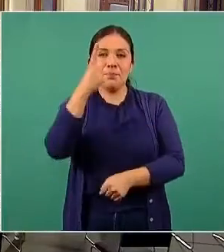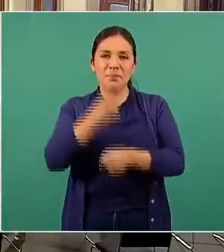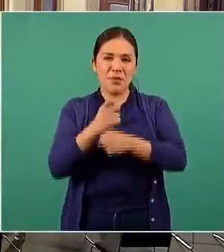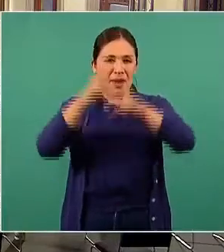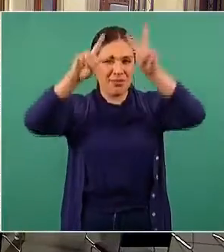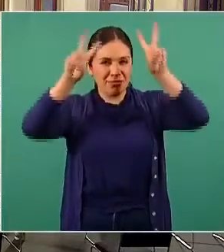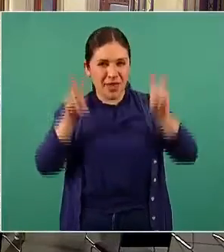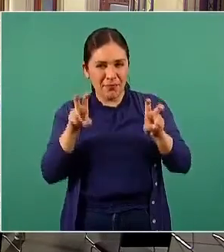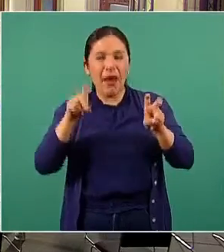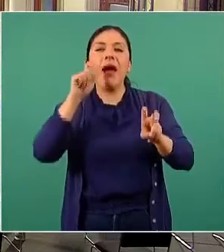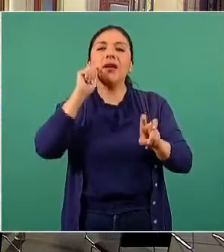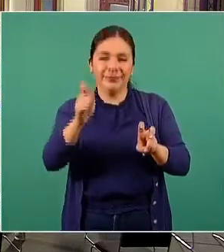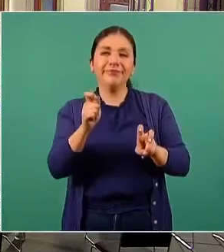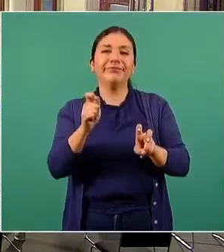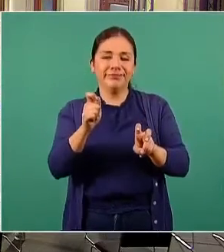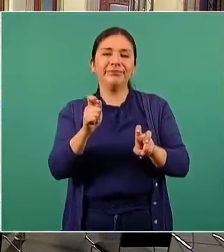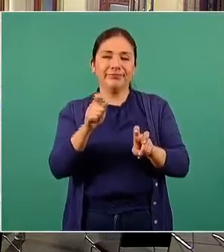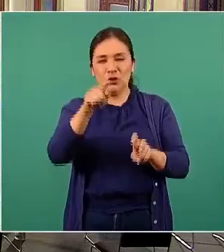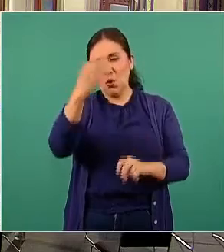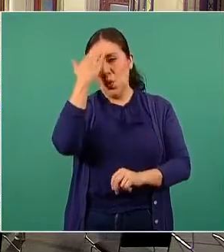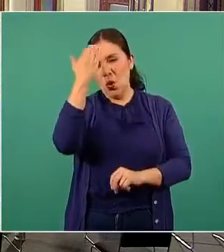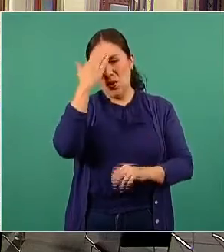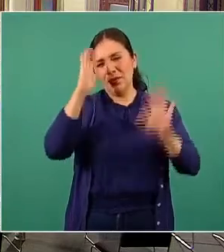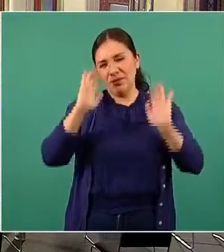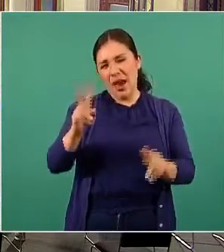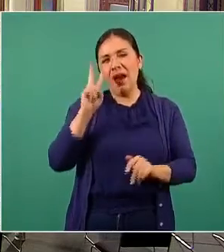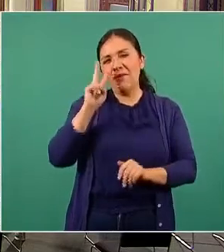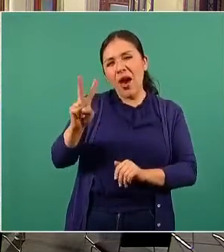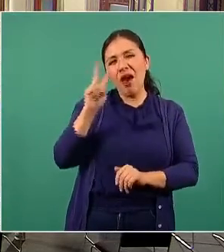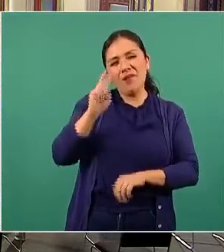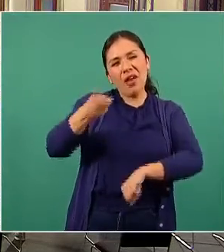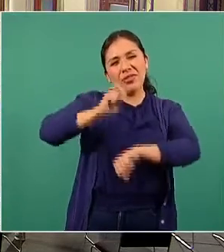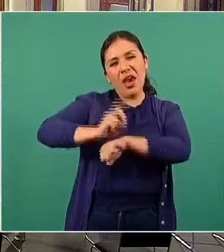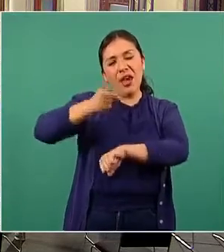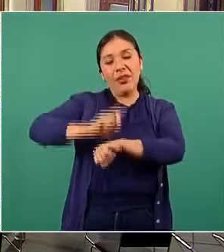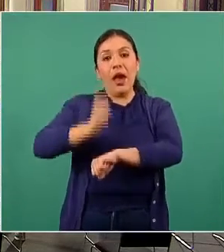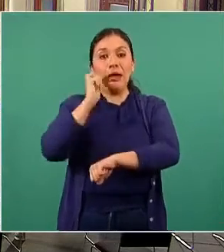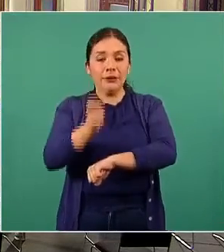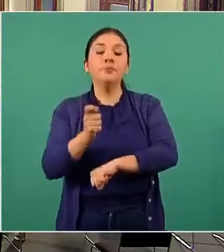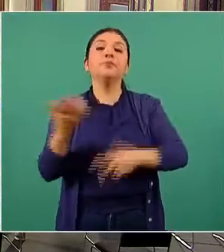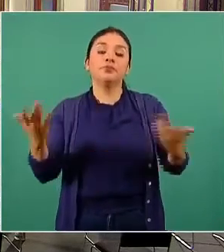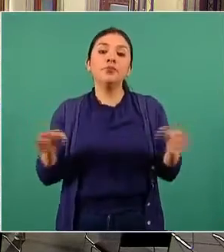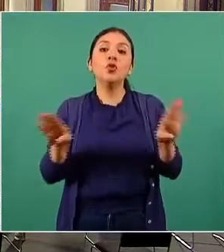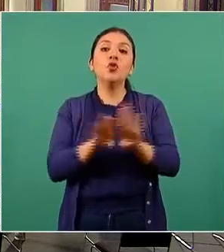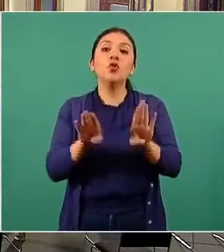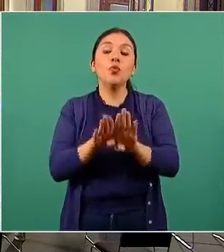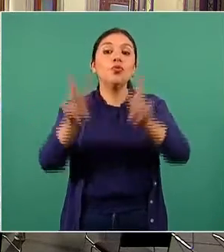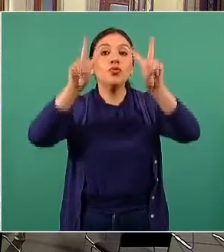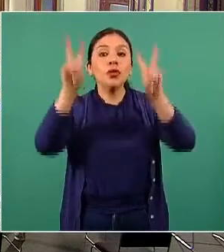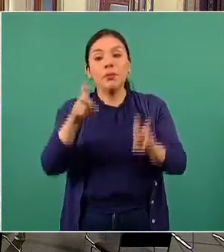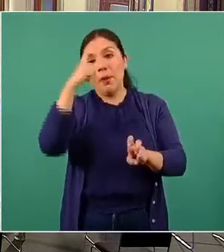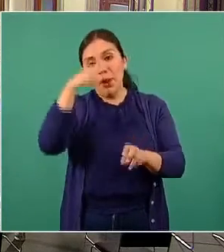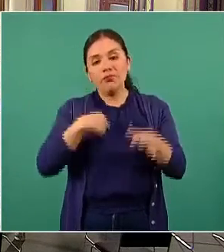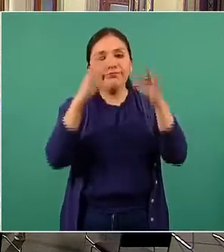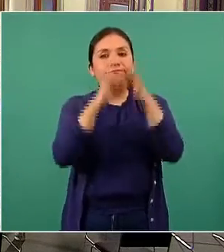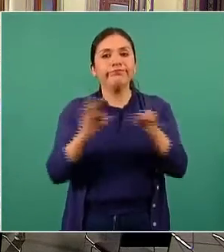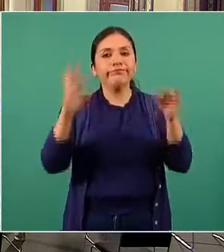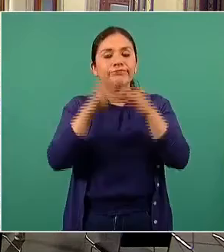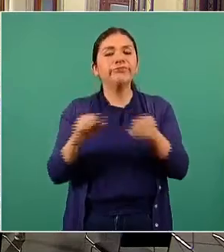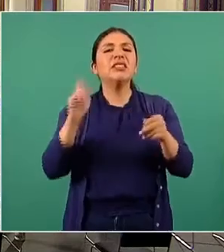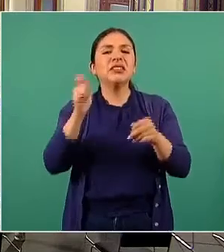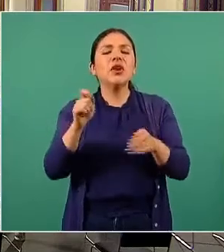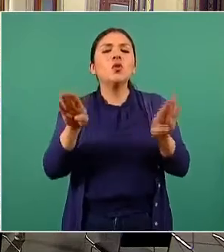parte, componente ya esperado y conocido por todos ustedes, que es precisamente la actualización de